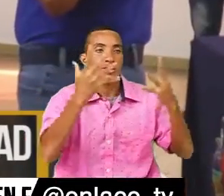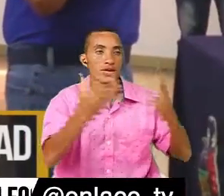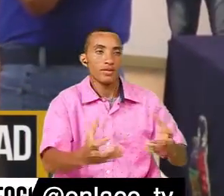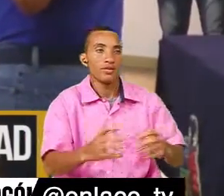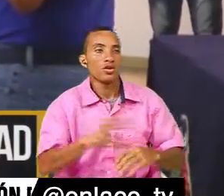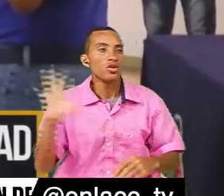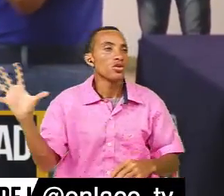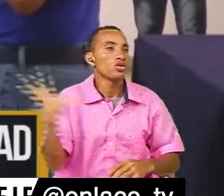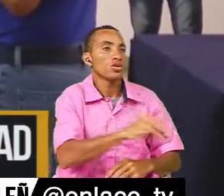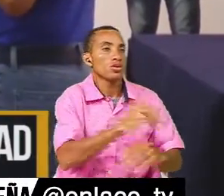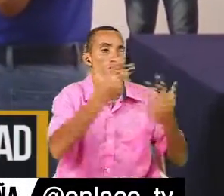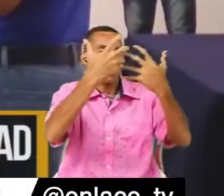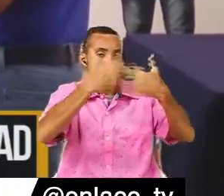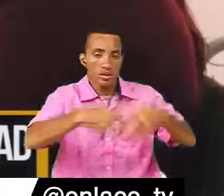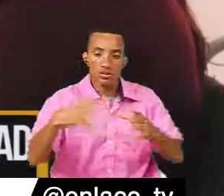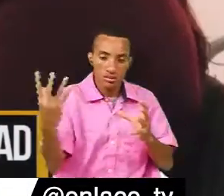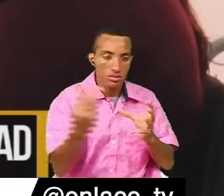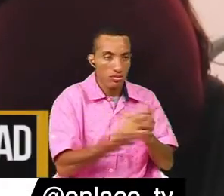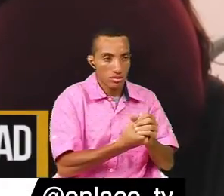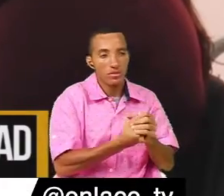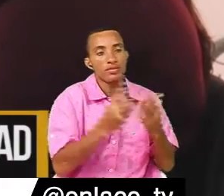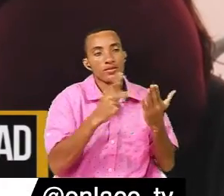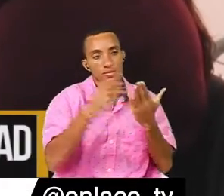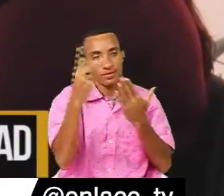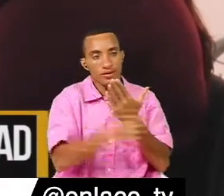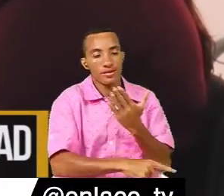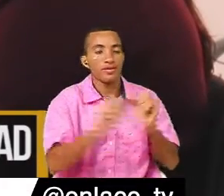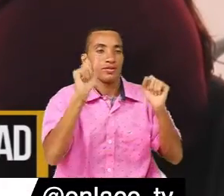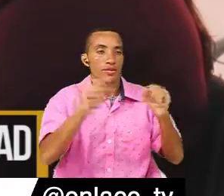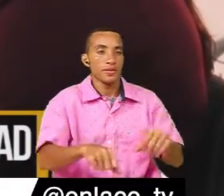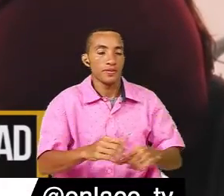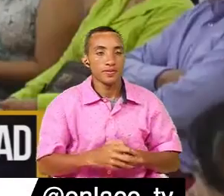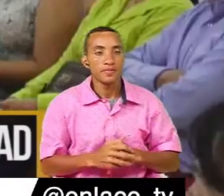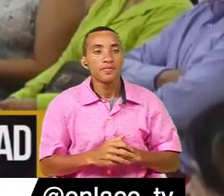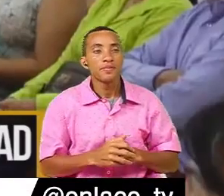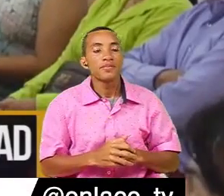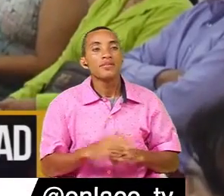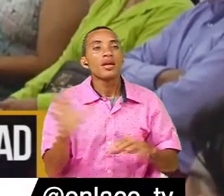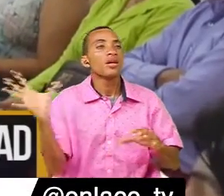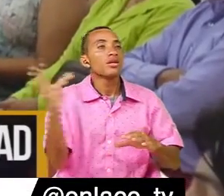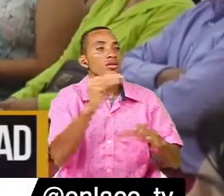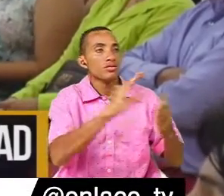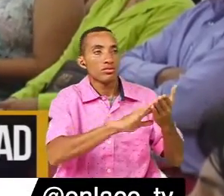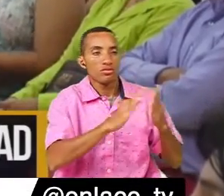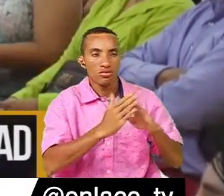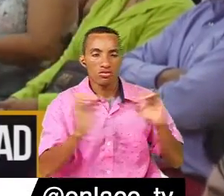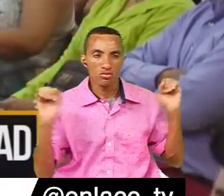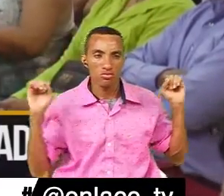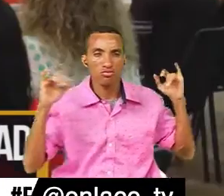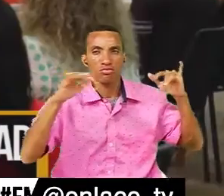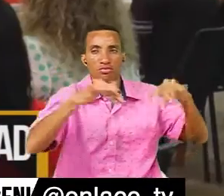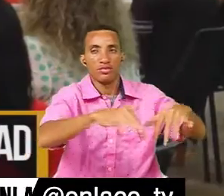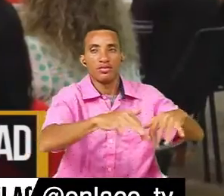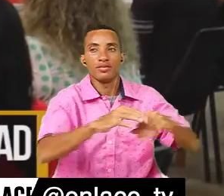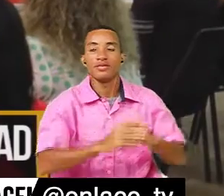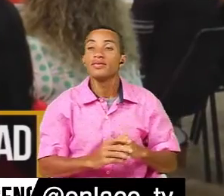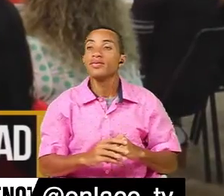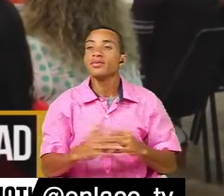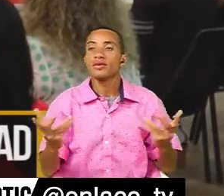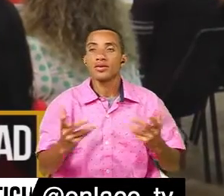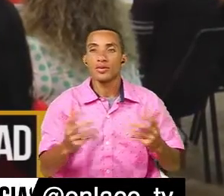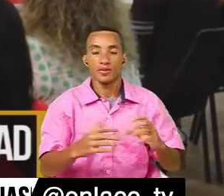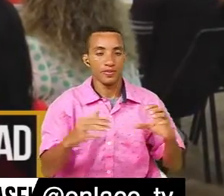los empresarios se vinculen a este programa. La gestora social destacó la participación de la comunidad en el lanzamiento de esta iniciativa, que tuvo como sede el